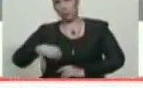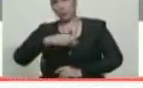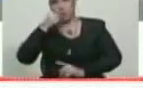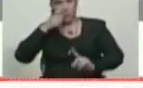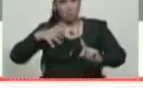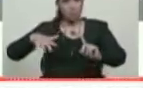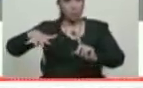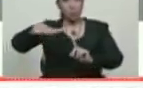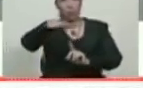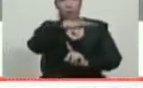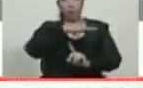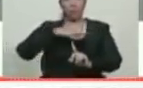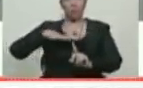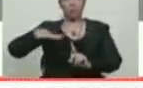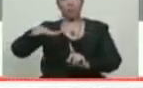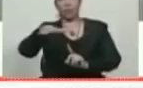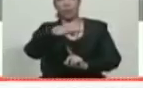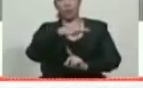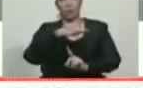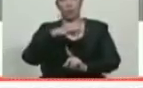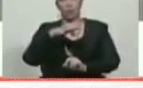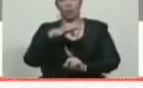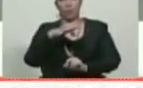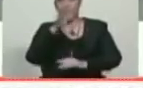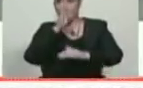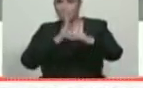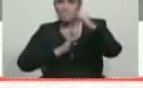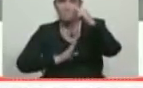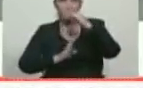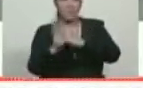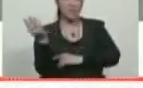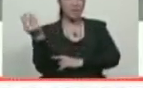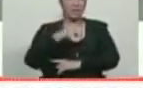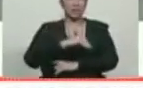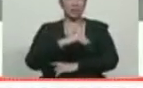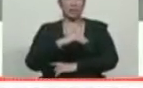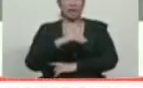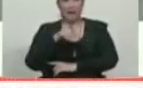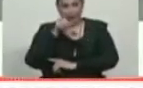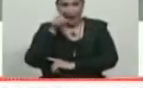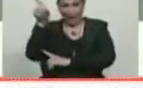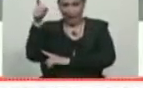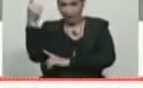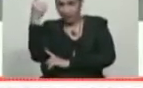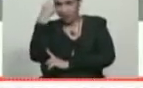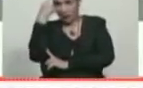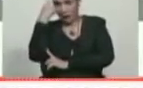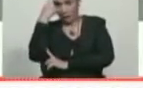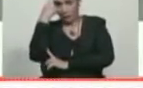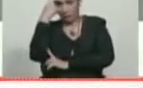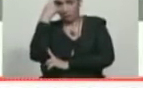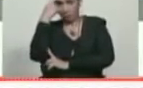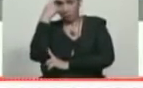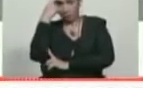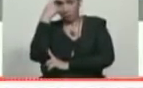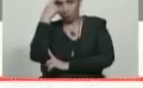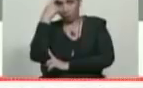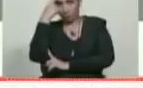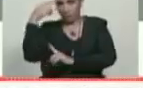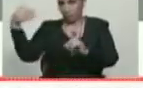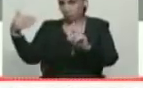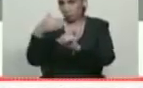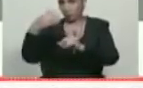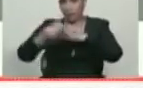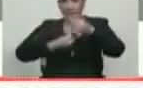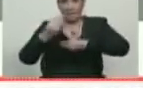pueblo, sobre el pueblo más humilde, porque ellos saben que de intentar algo contra Venezuela,